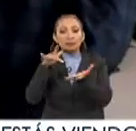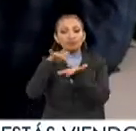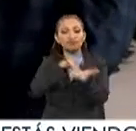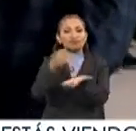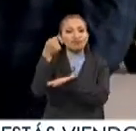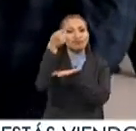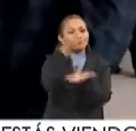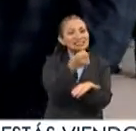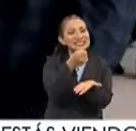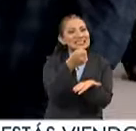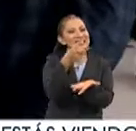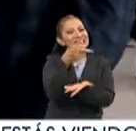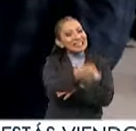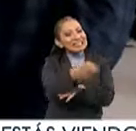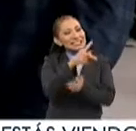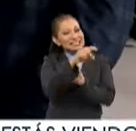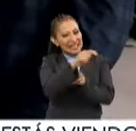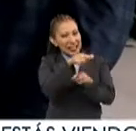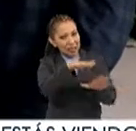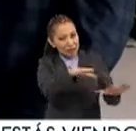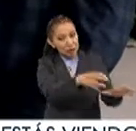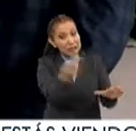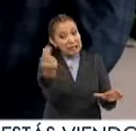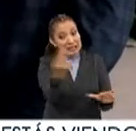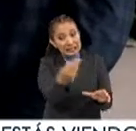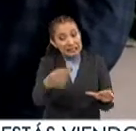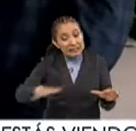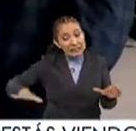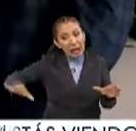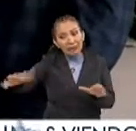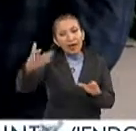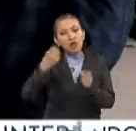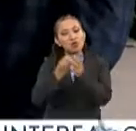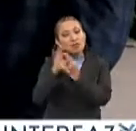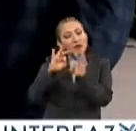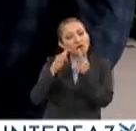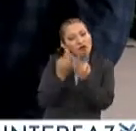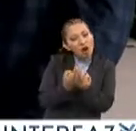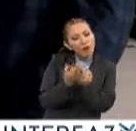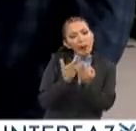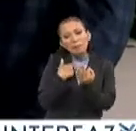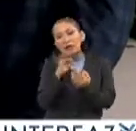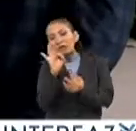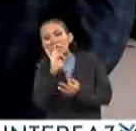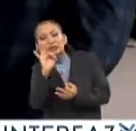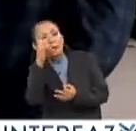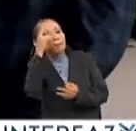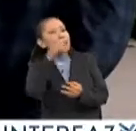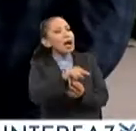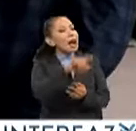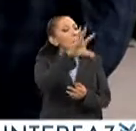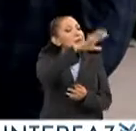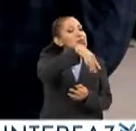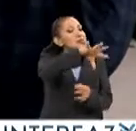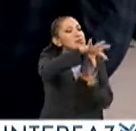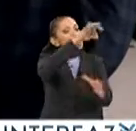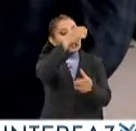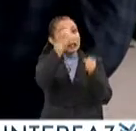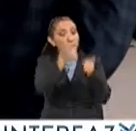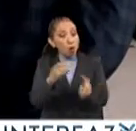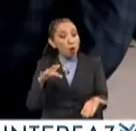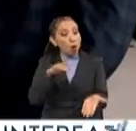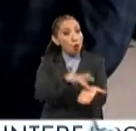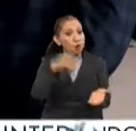financiación. Este tipo de televisión requiere de nuevos modelos y de nuevas posibilidades para poder tener asegurada